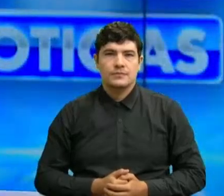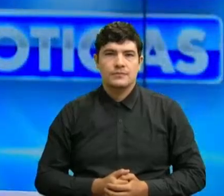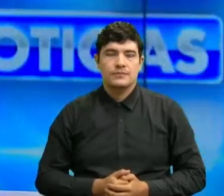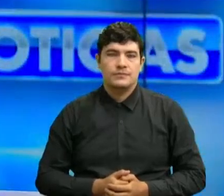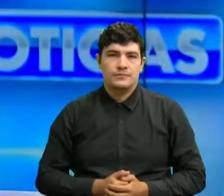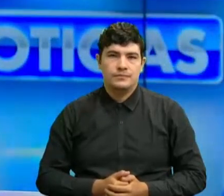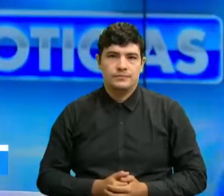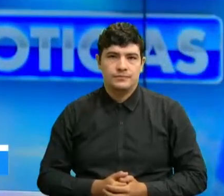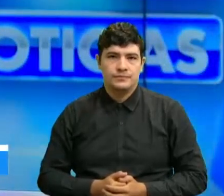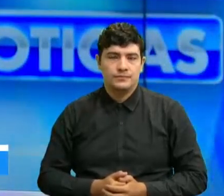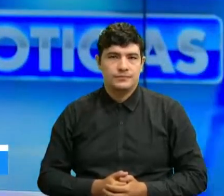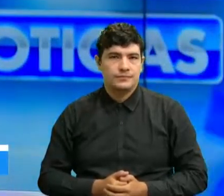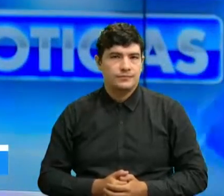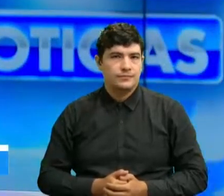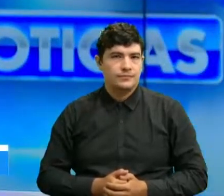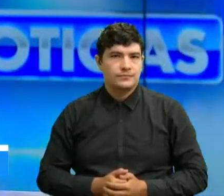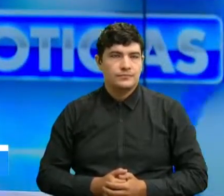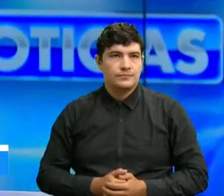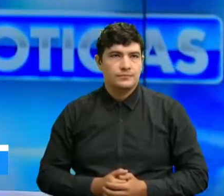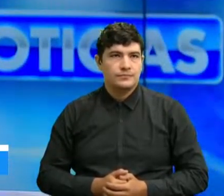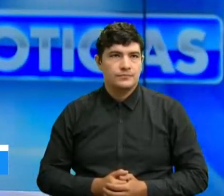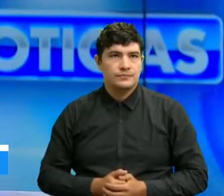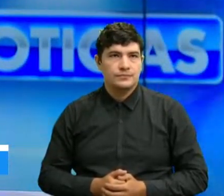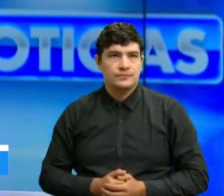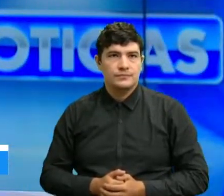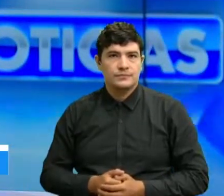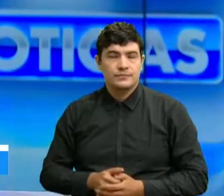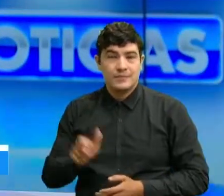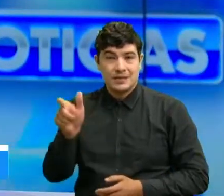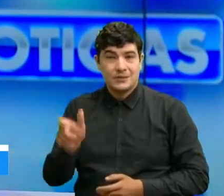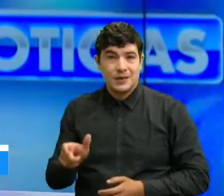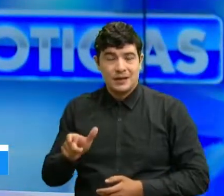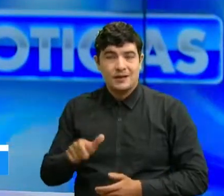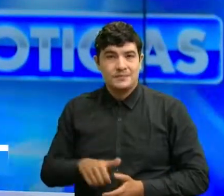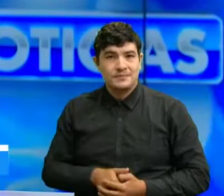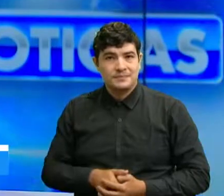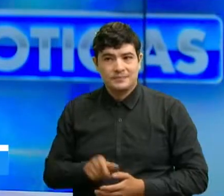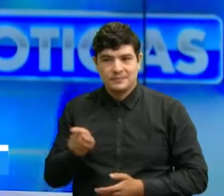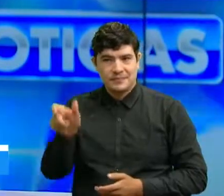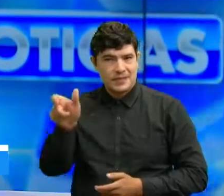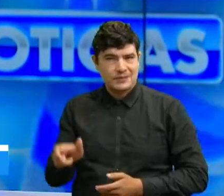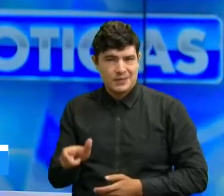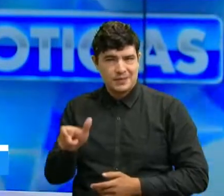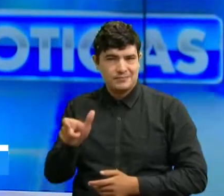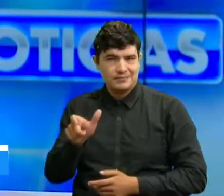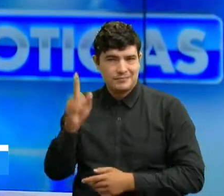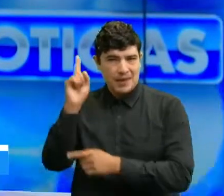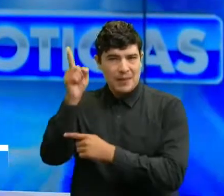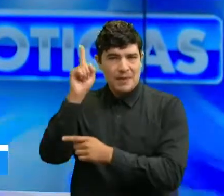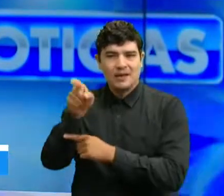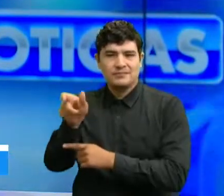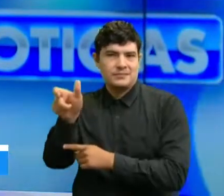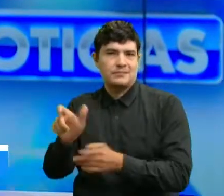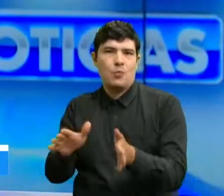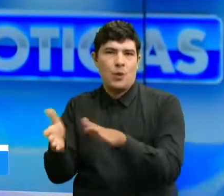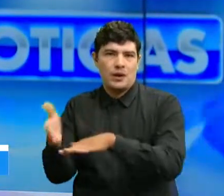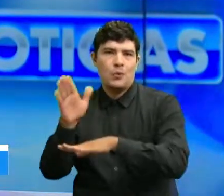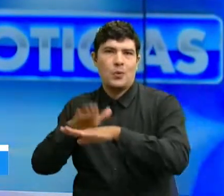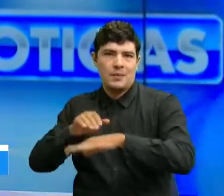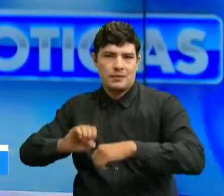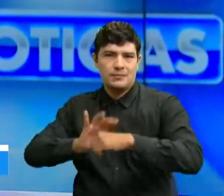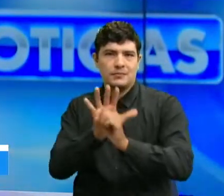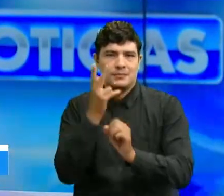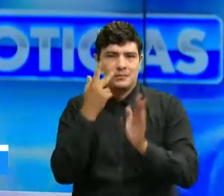muere otro dirigente de santander víctima de la pandemia se trata de liberal y ex alcalde héctor moreno galvis